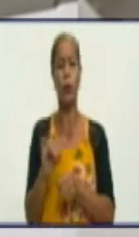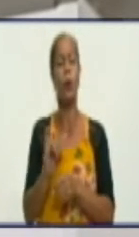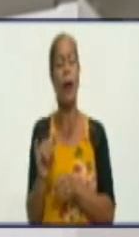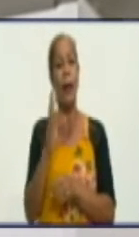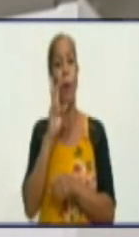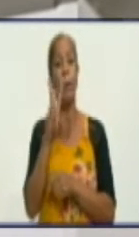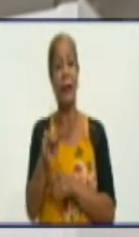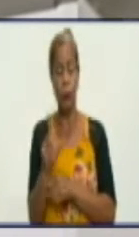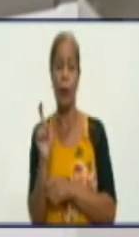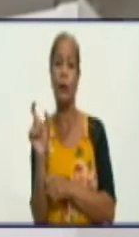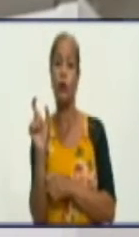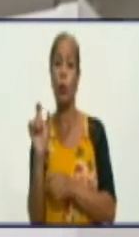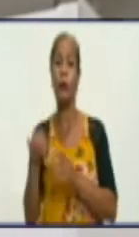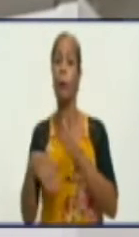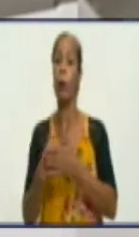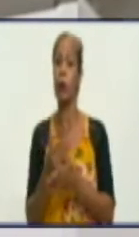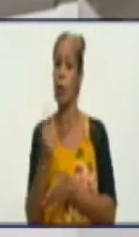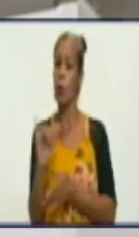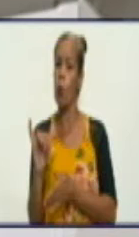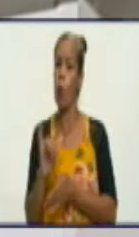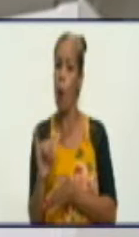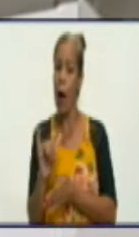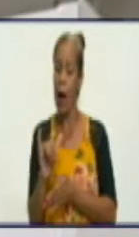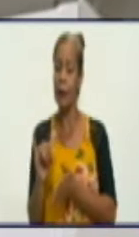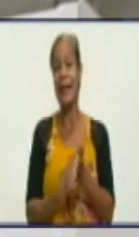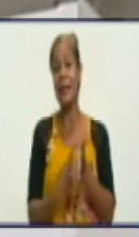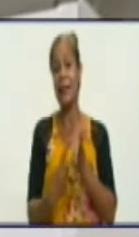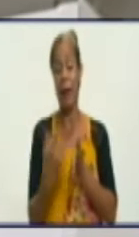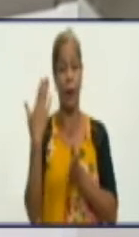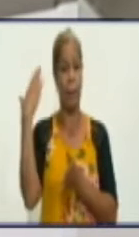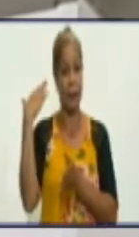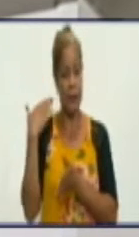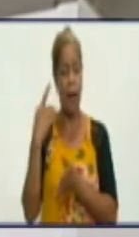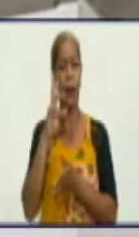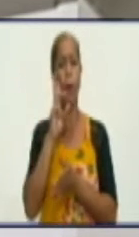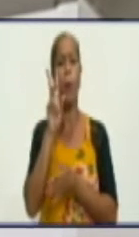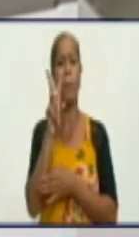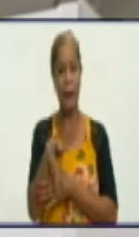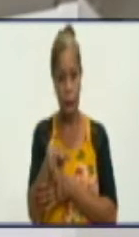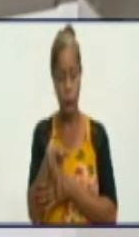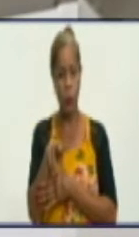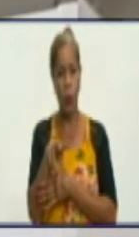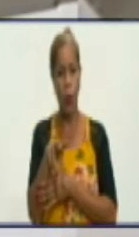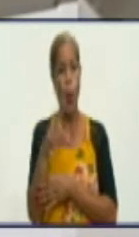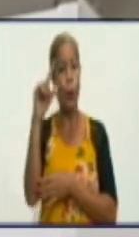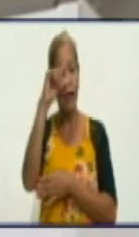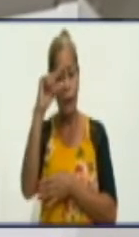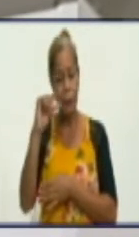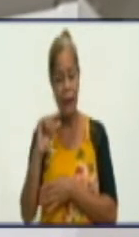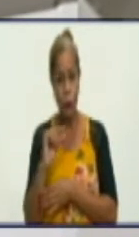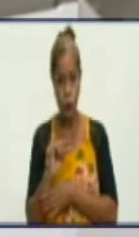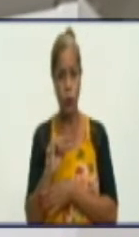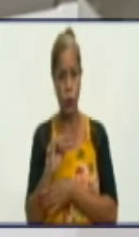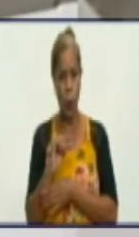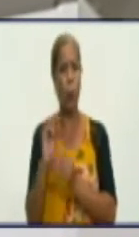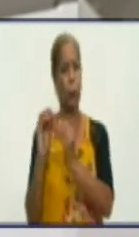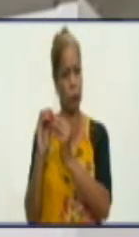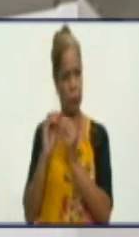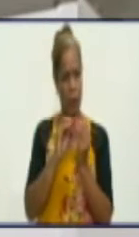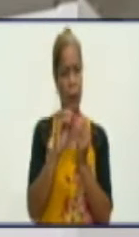días, incluyendo la semana pasada, hemos visto una disminución en cuanto a ingresos, personas sospechosas, contactos directos